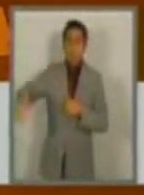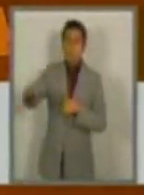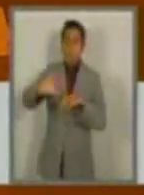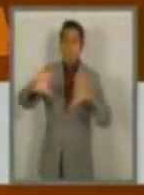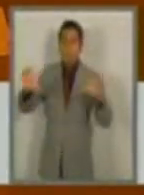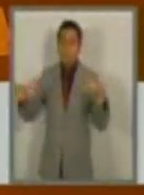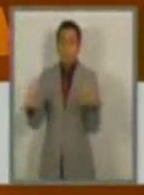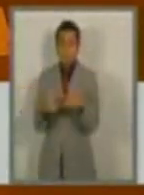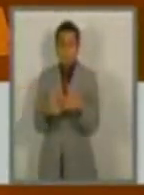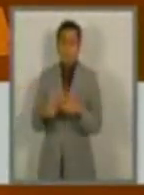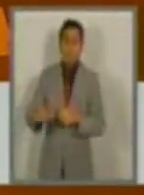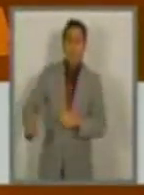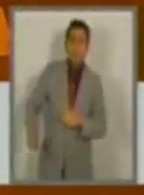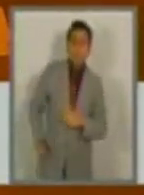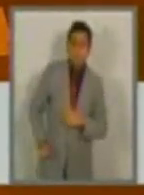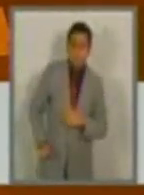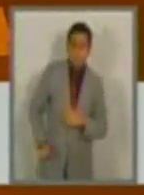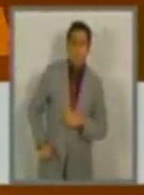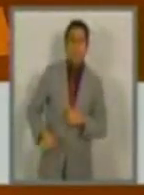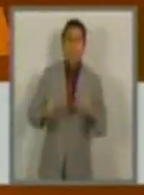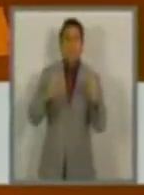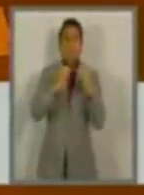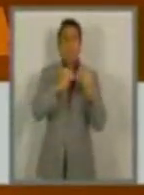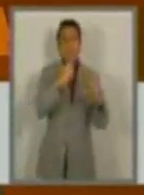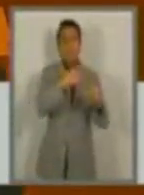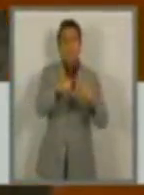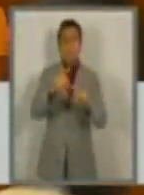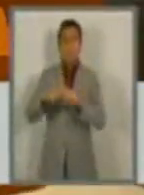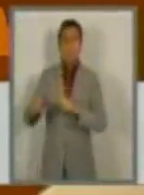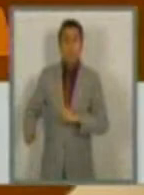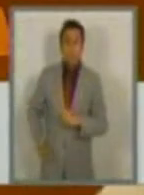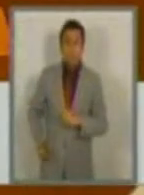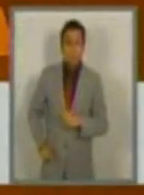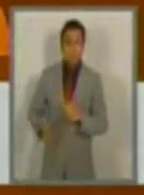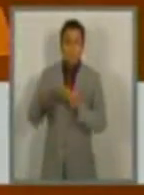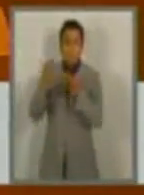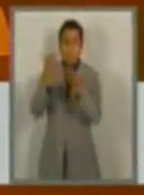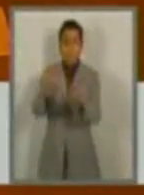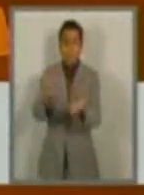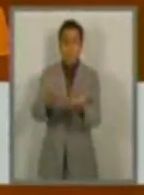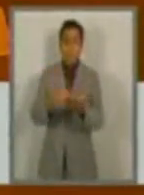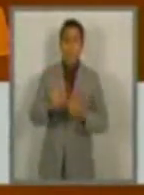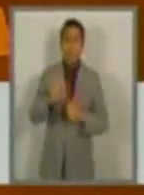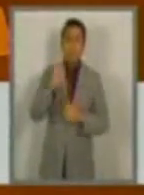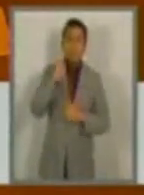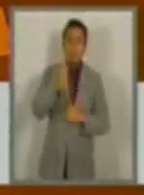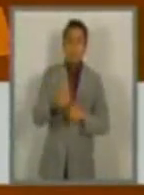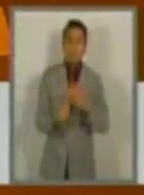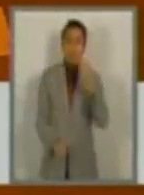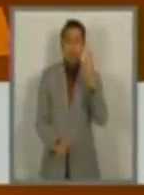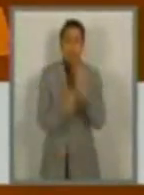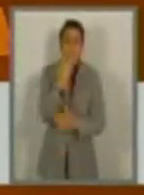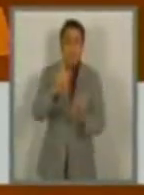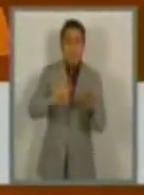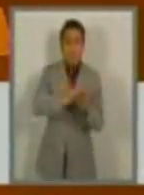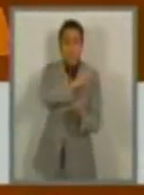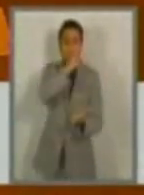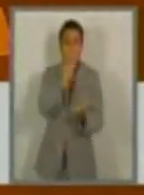instituciones de Estado de los tres órdenes de gobierno. Se trata de una nueva legislación que